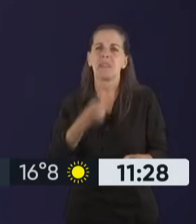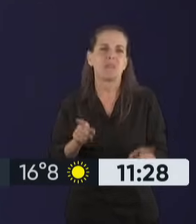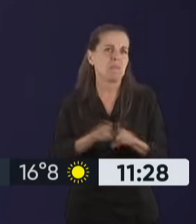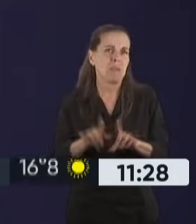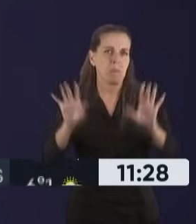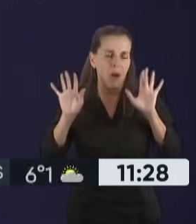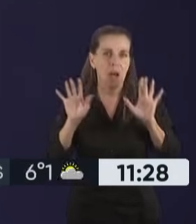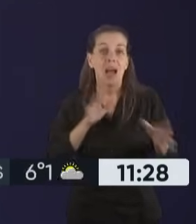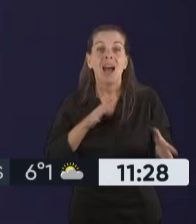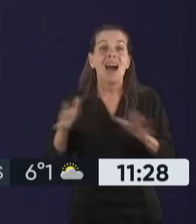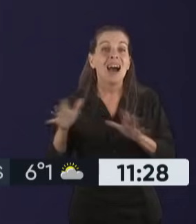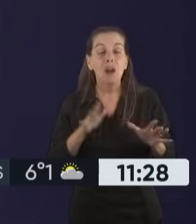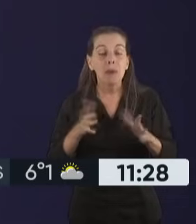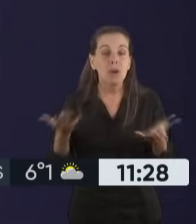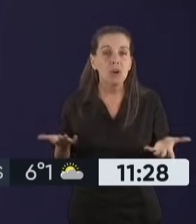Tal vez lo que no